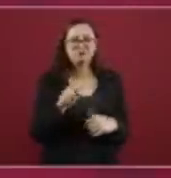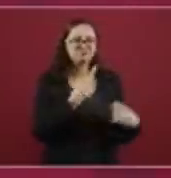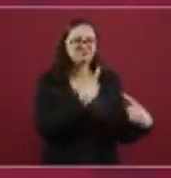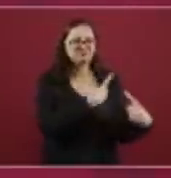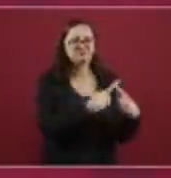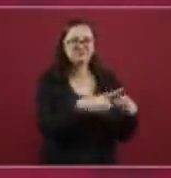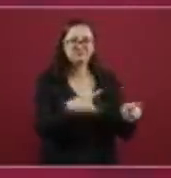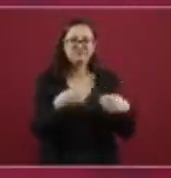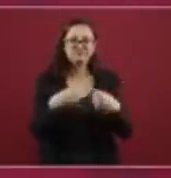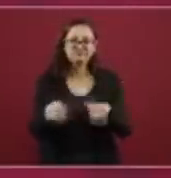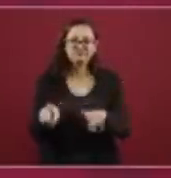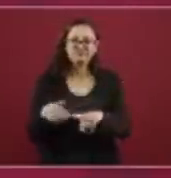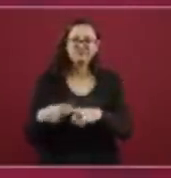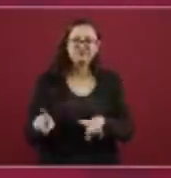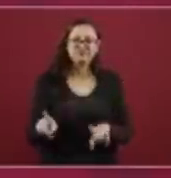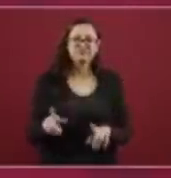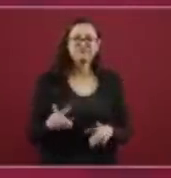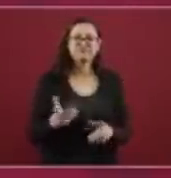Y